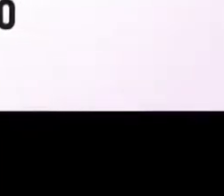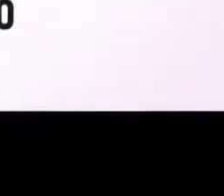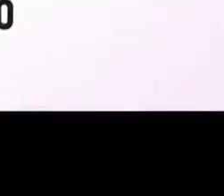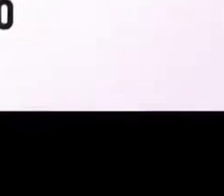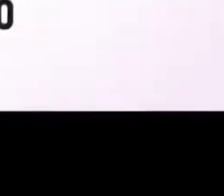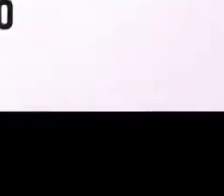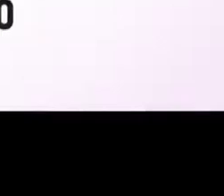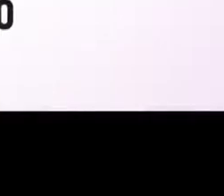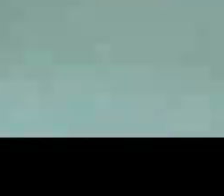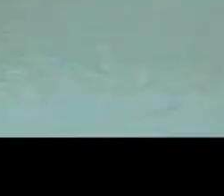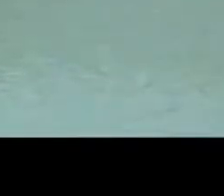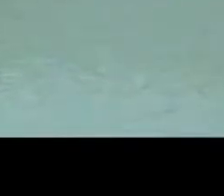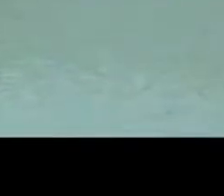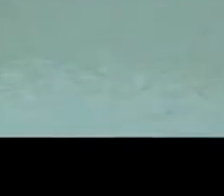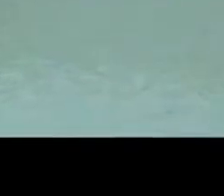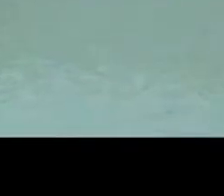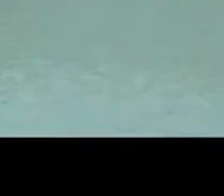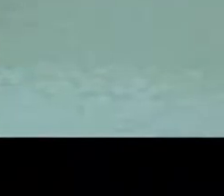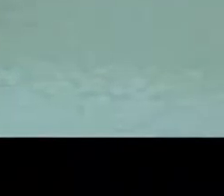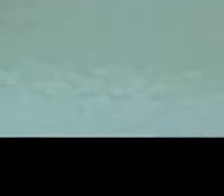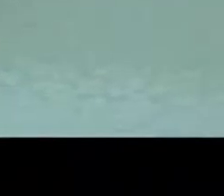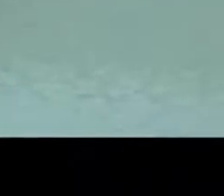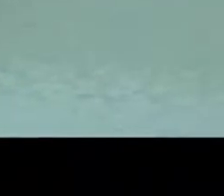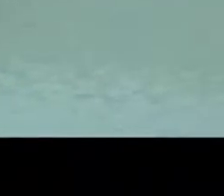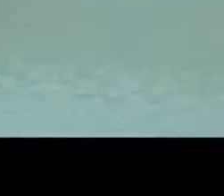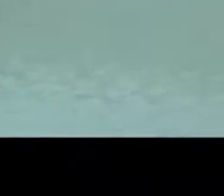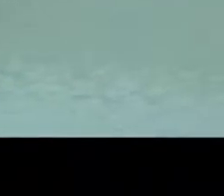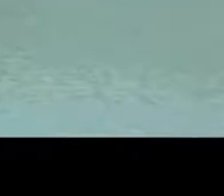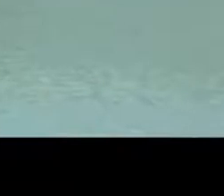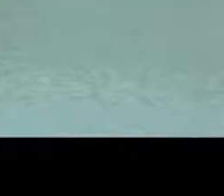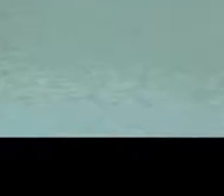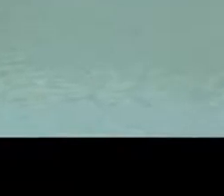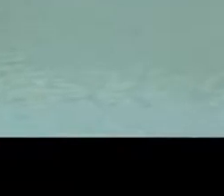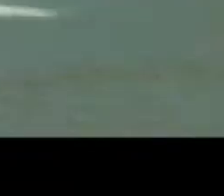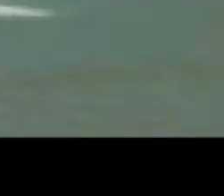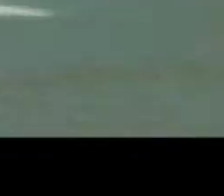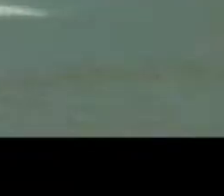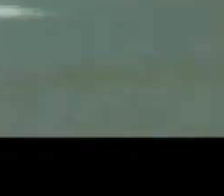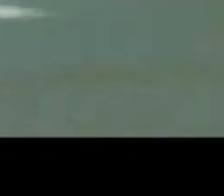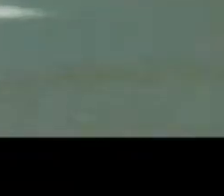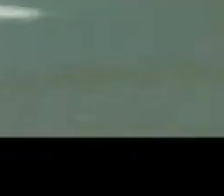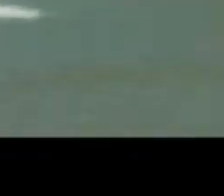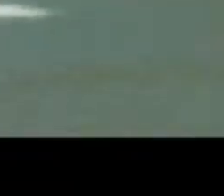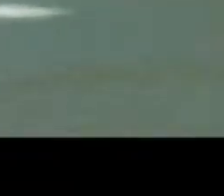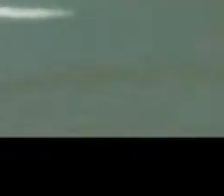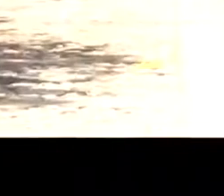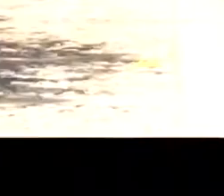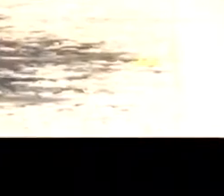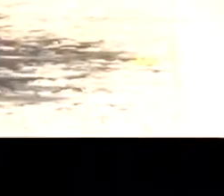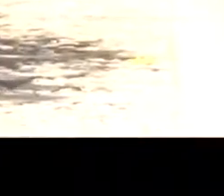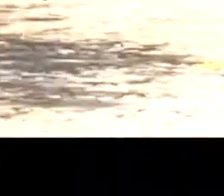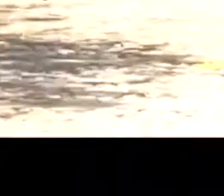Si tienes los síntomas, no automedicarte y visita tu centro de salud.